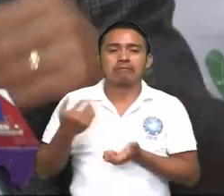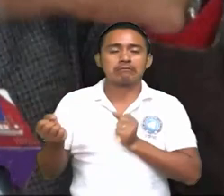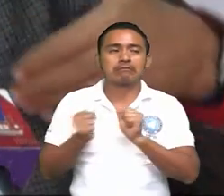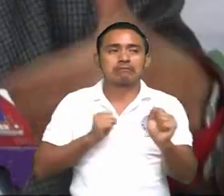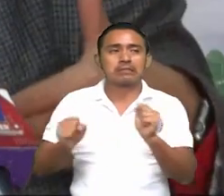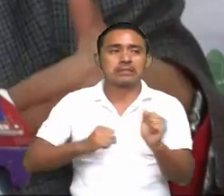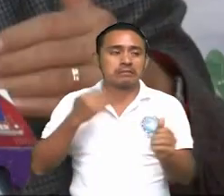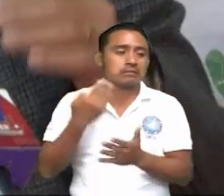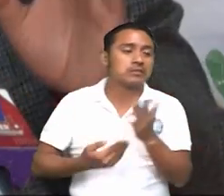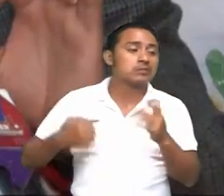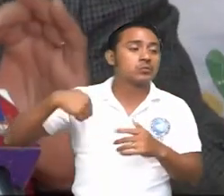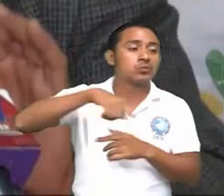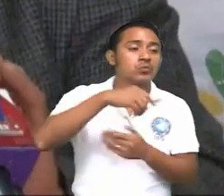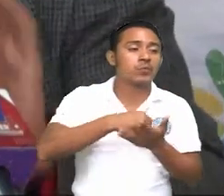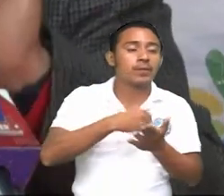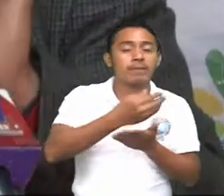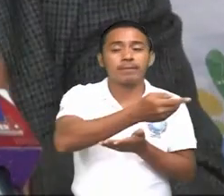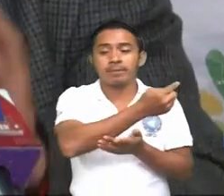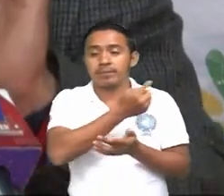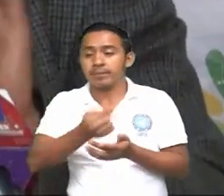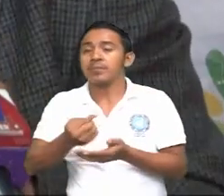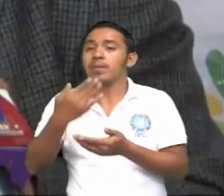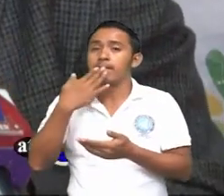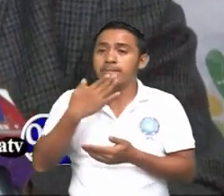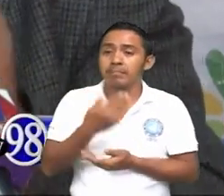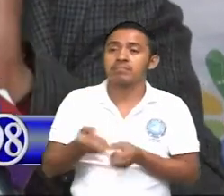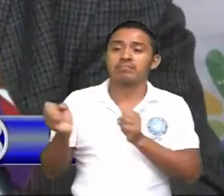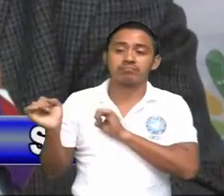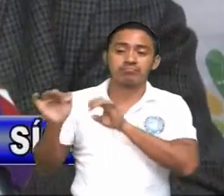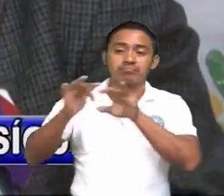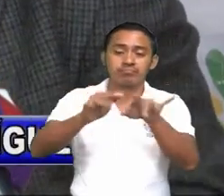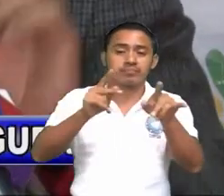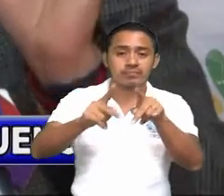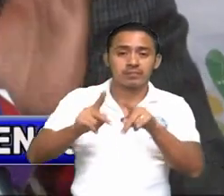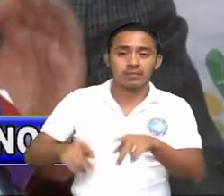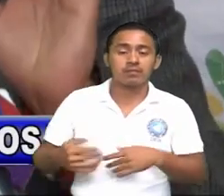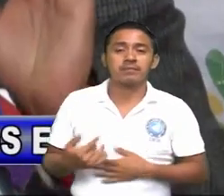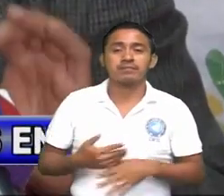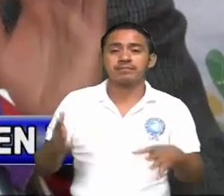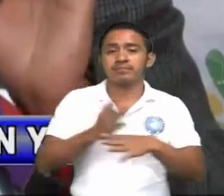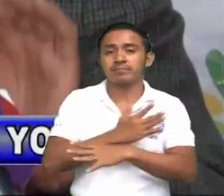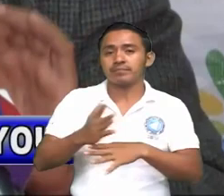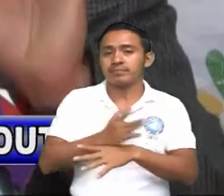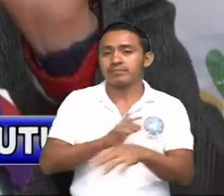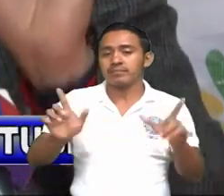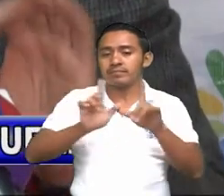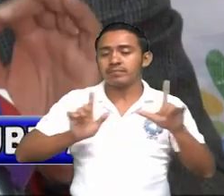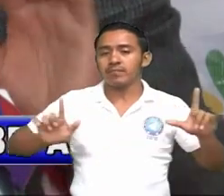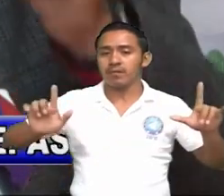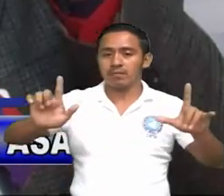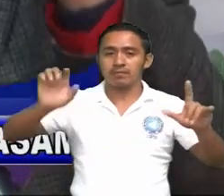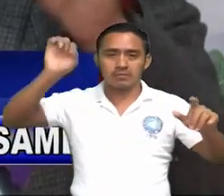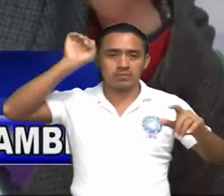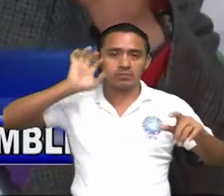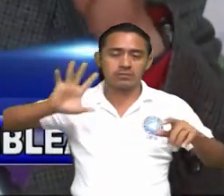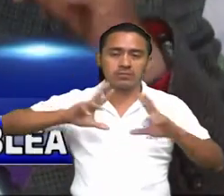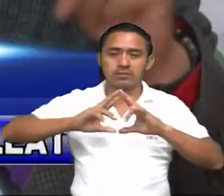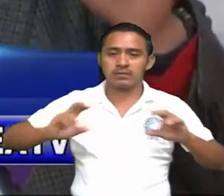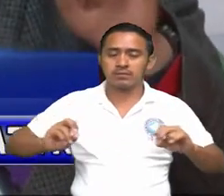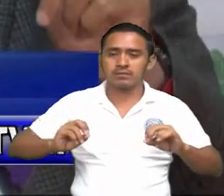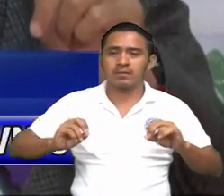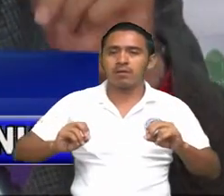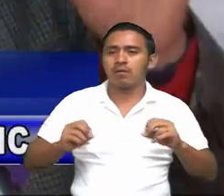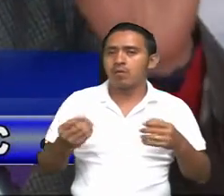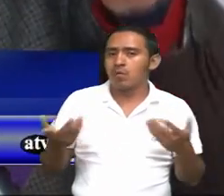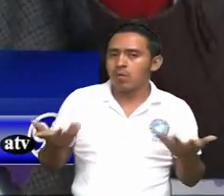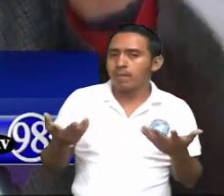buscar más productos porque realmente estuvo muy buena la afluencia de personas a los diferentes destinos turísticos de Nicaragua, que no es muy